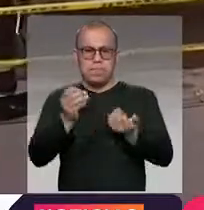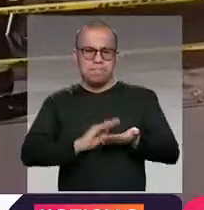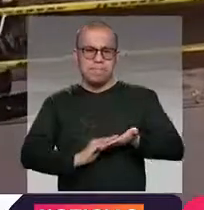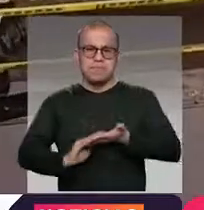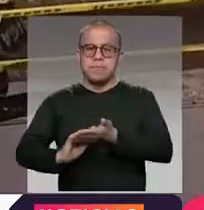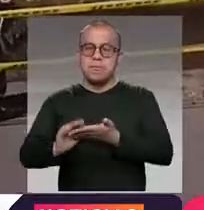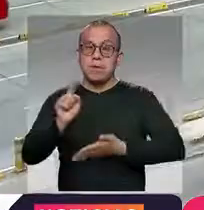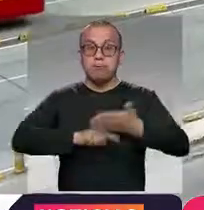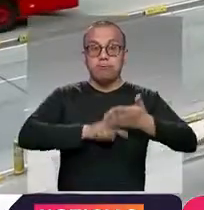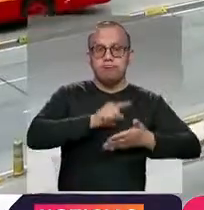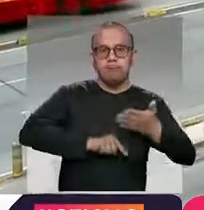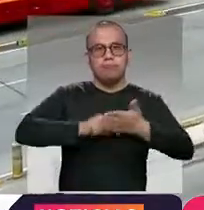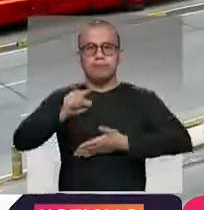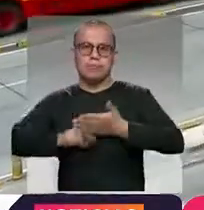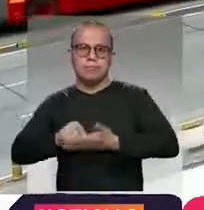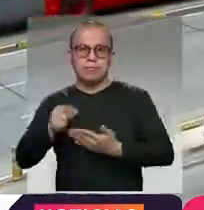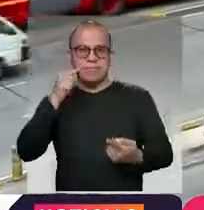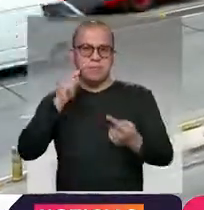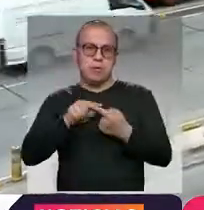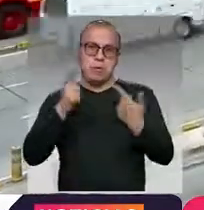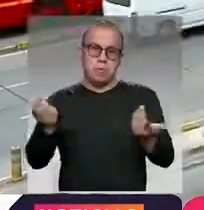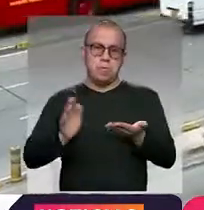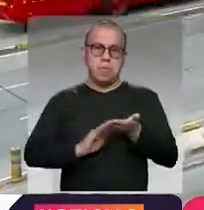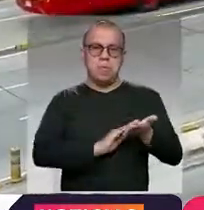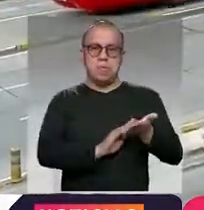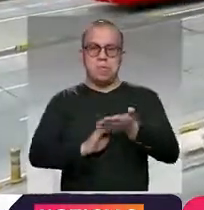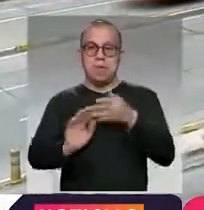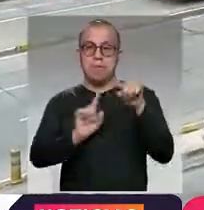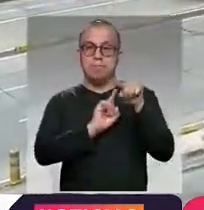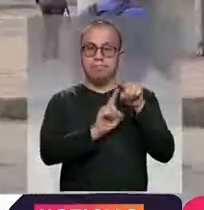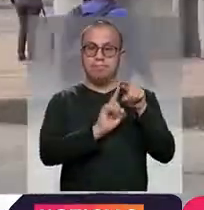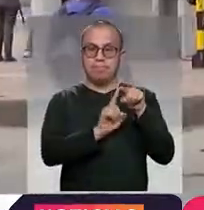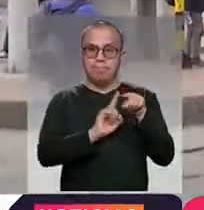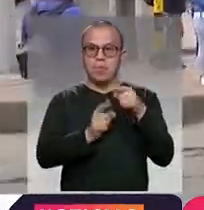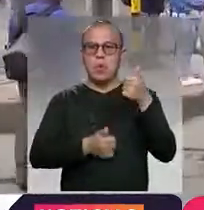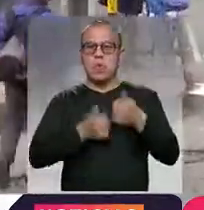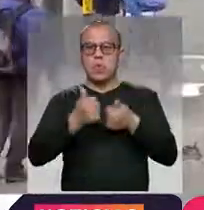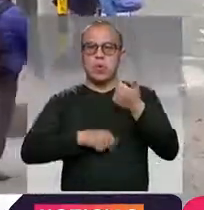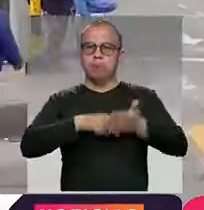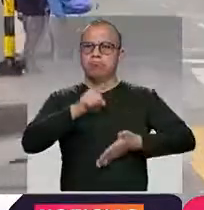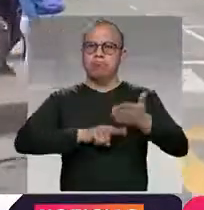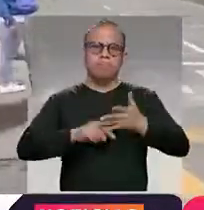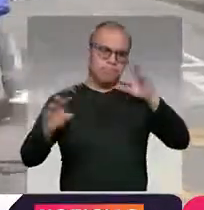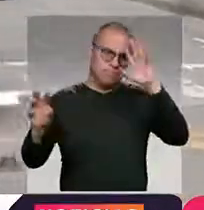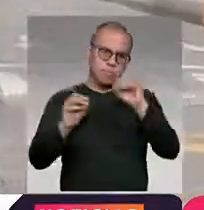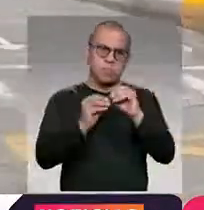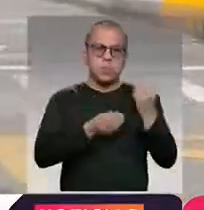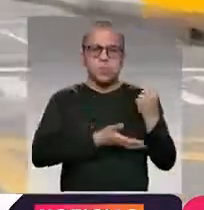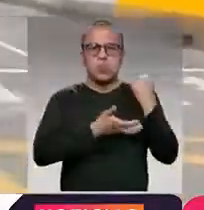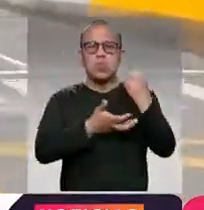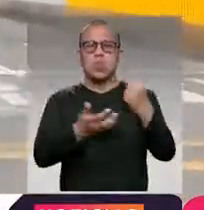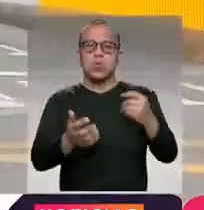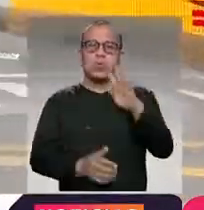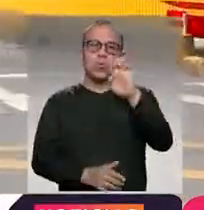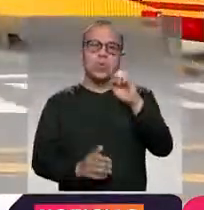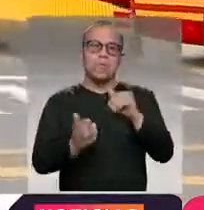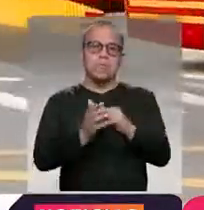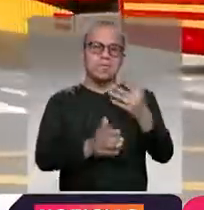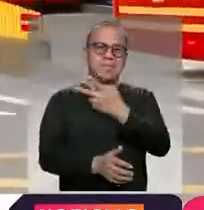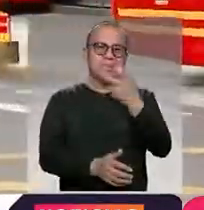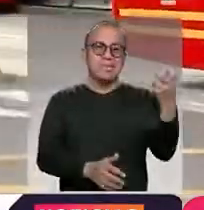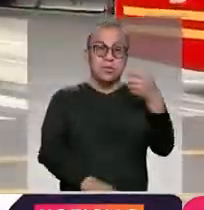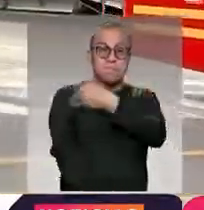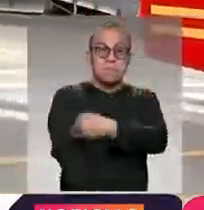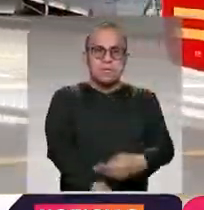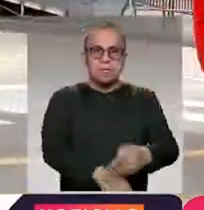de dos contratos enfocados en la malla vial de varias vías de Transmilenio. Uno de los contratos está por un valor cercano a los 9.700 millones de